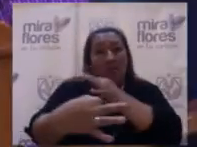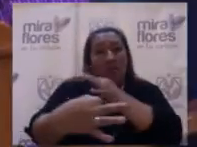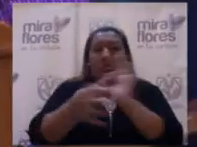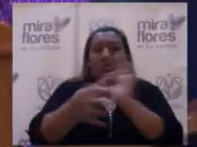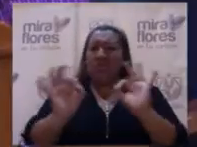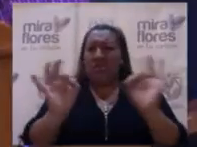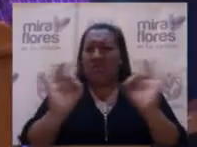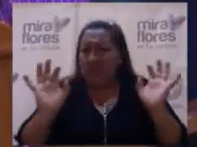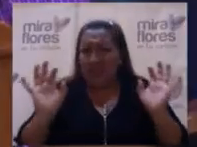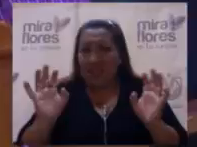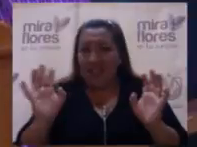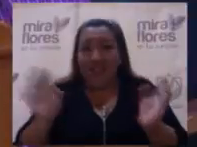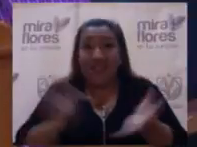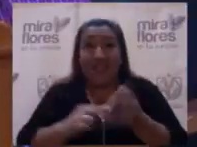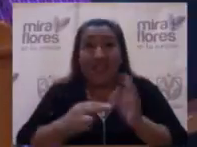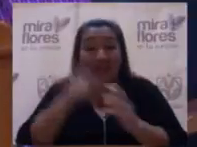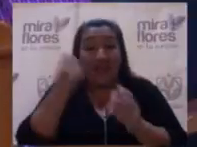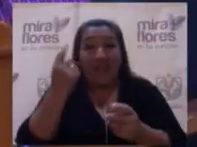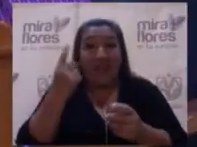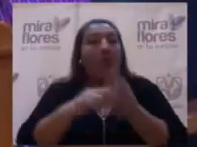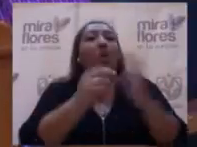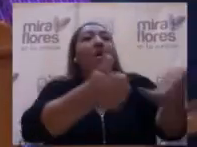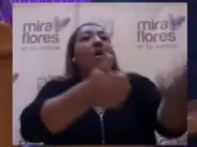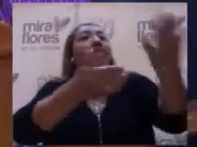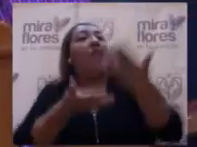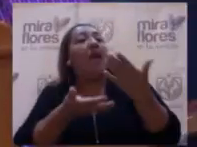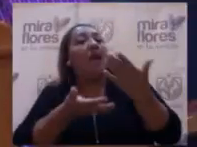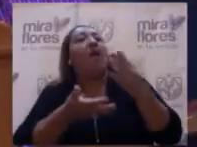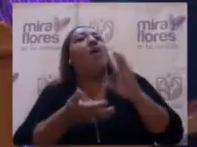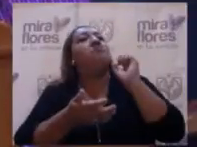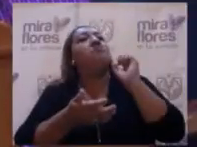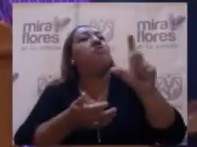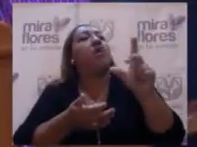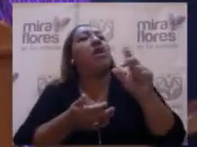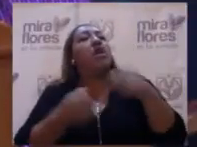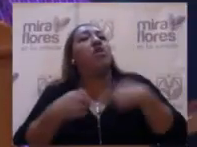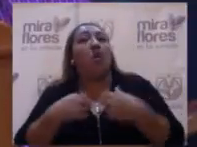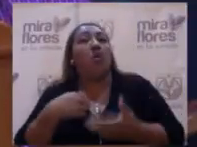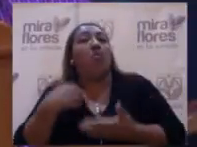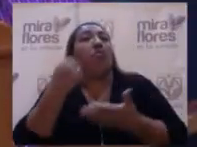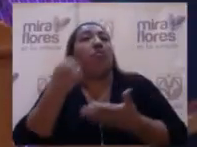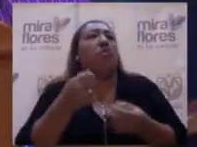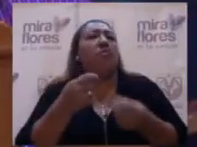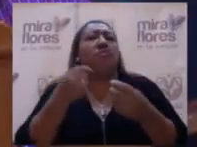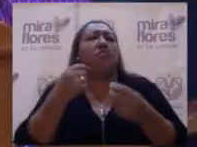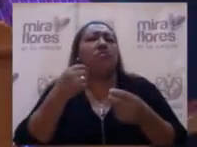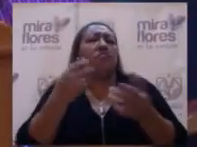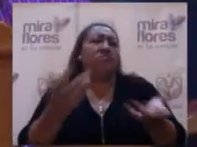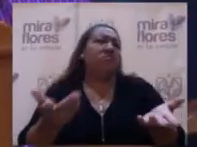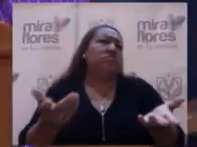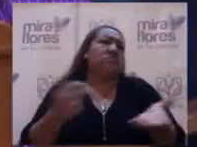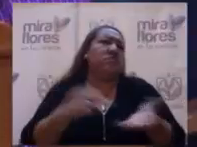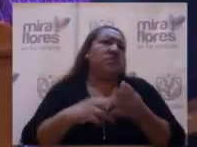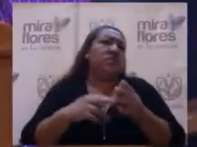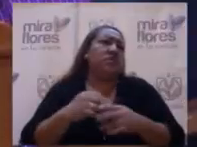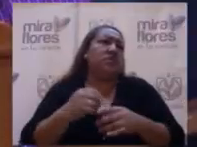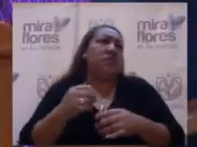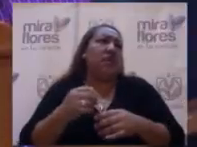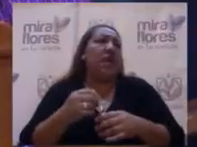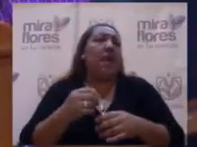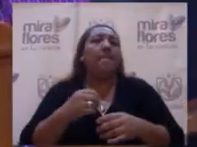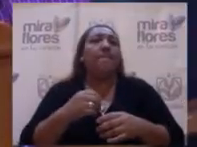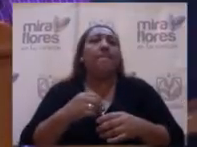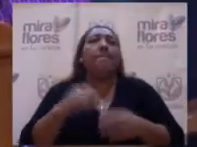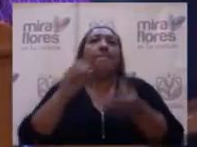retribución. Esta compañía sí espera que se pongan letreros publicitarios de 6 metros